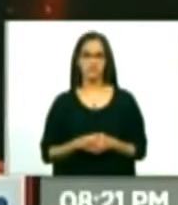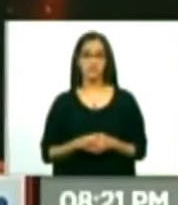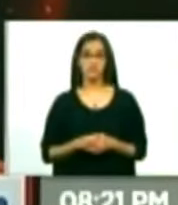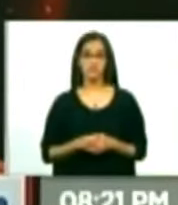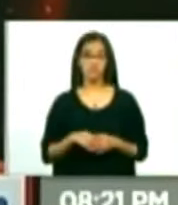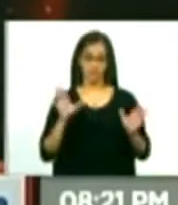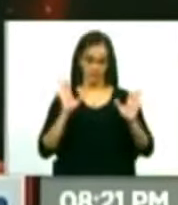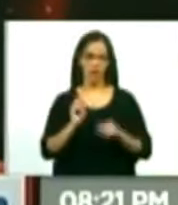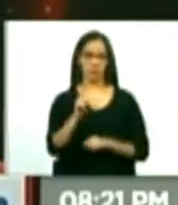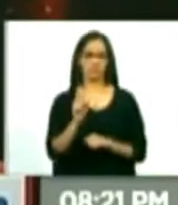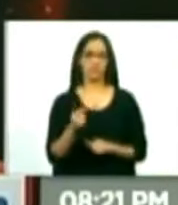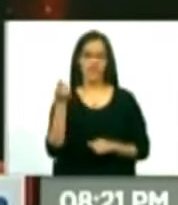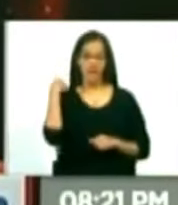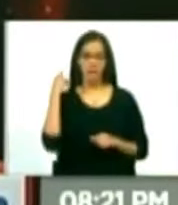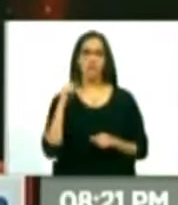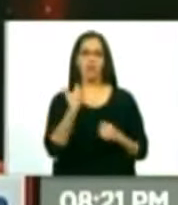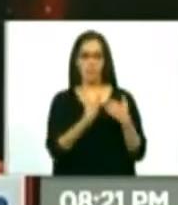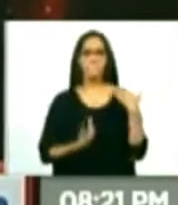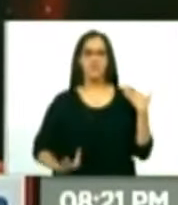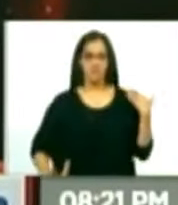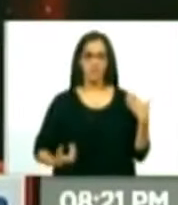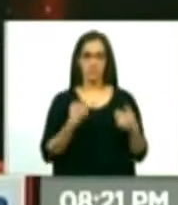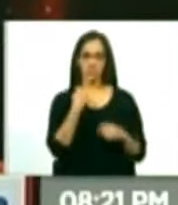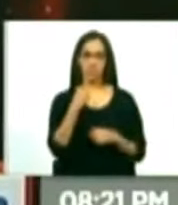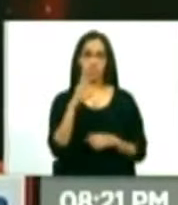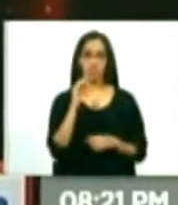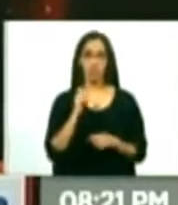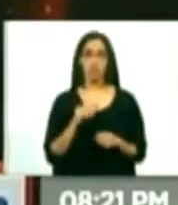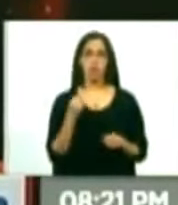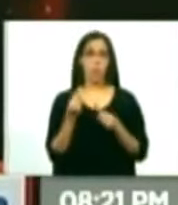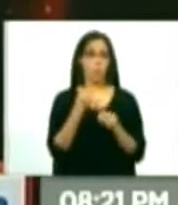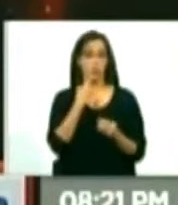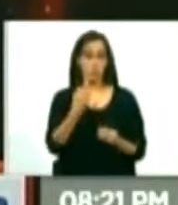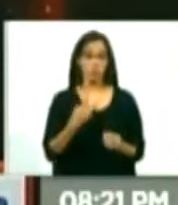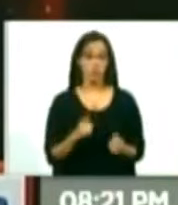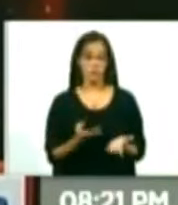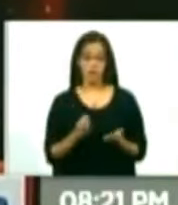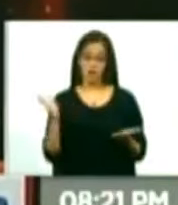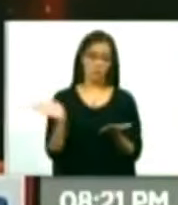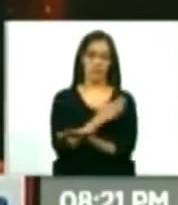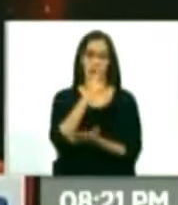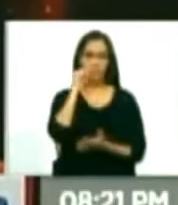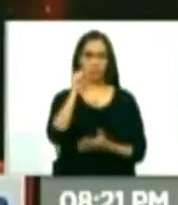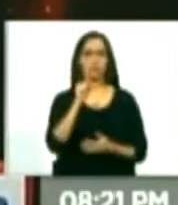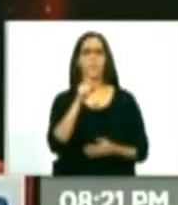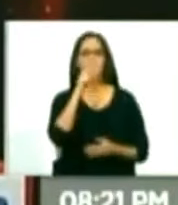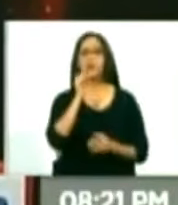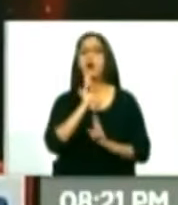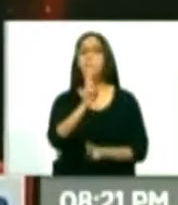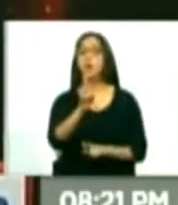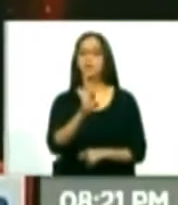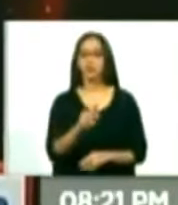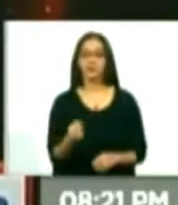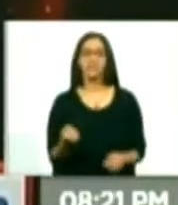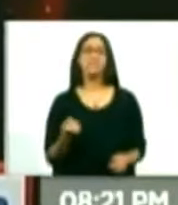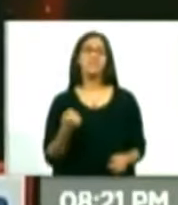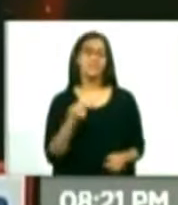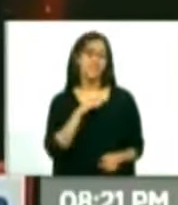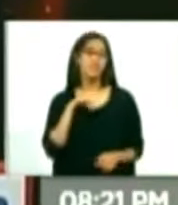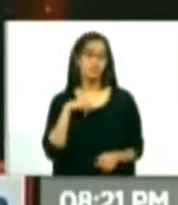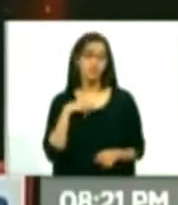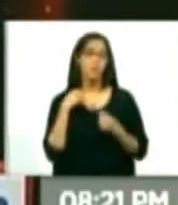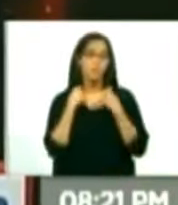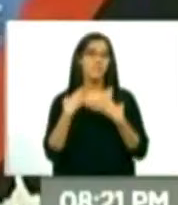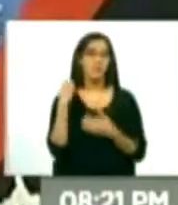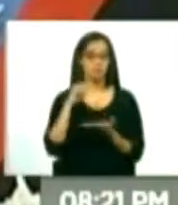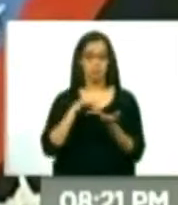Ah, el presidente, dijo el presidente. Como ellos dicen que van a sacar a Nicolás Maduro, Nicolás Maduro les dijo: si nosotros perdemos la asamblea,